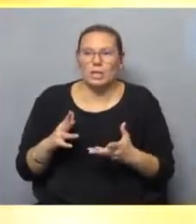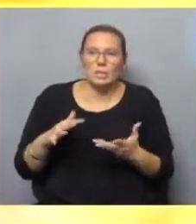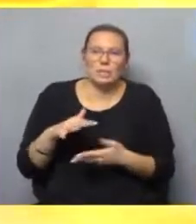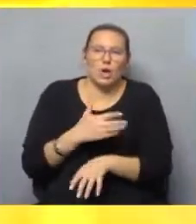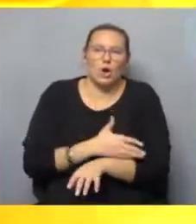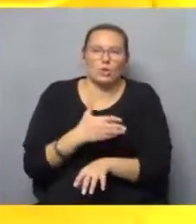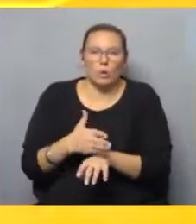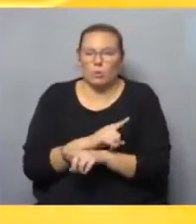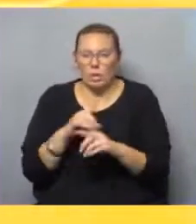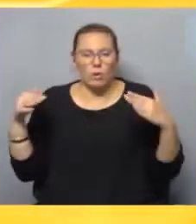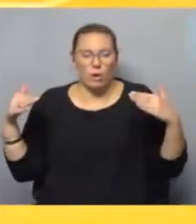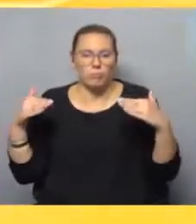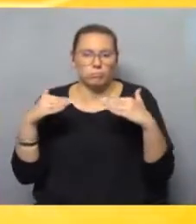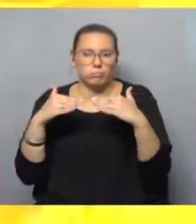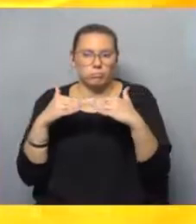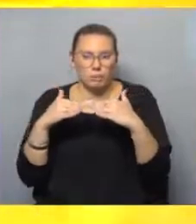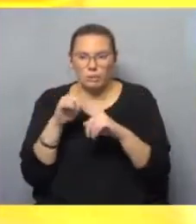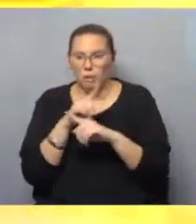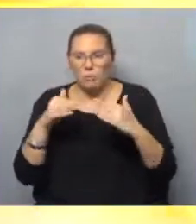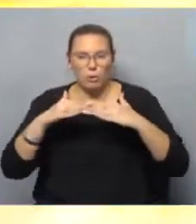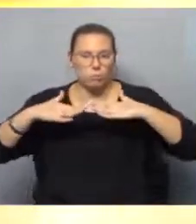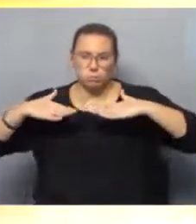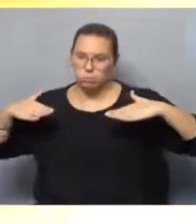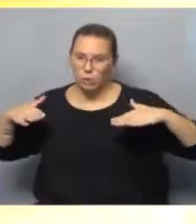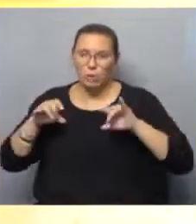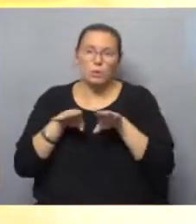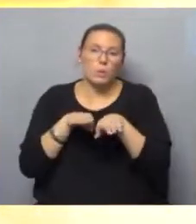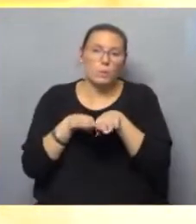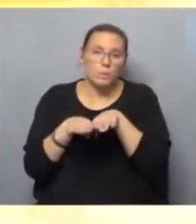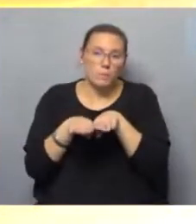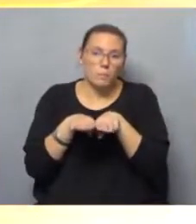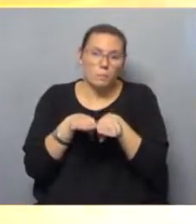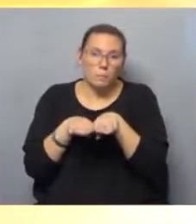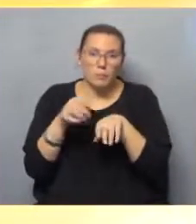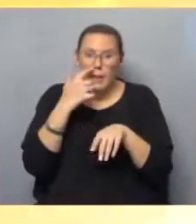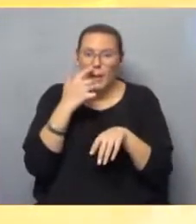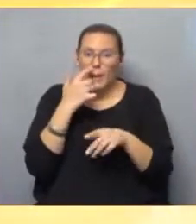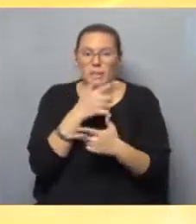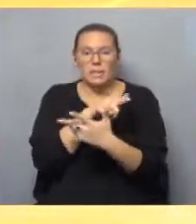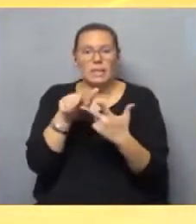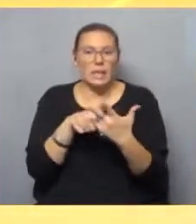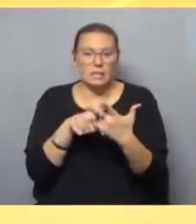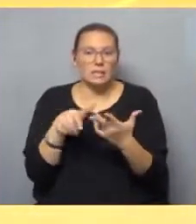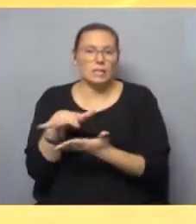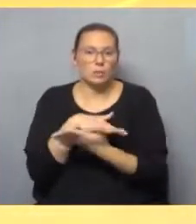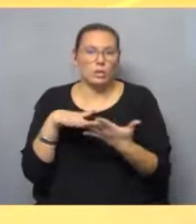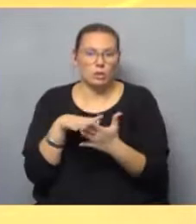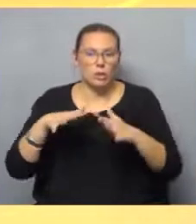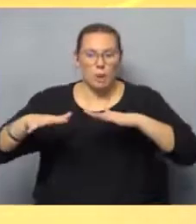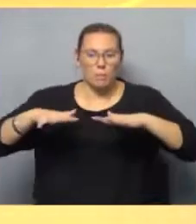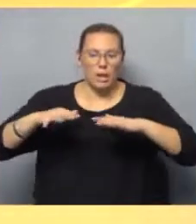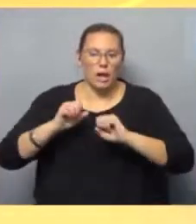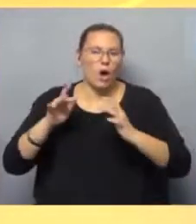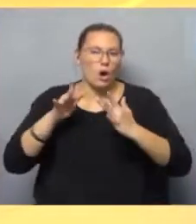ni convergencia ni divergencia, pero esas, digamos, son las tres situaciones en las que las placas se encuentran, y